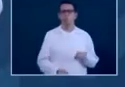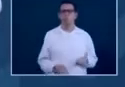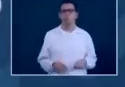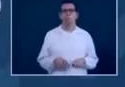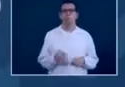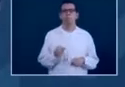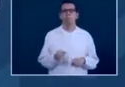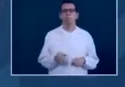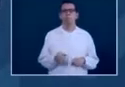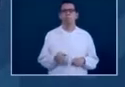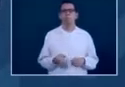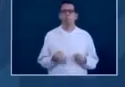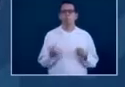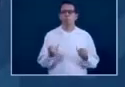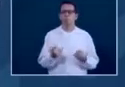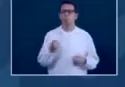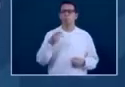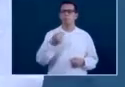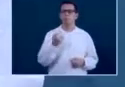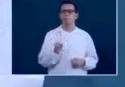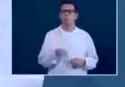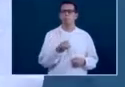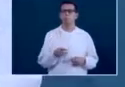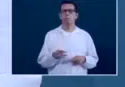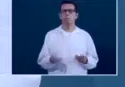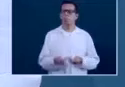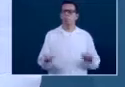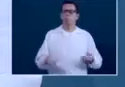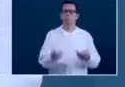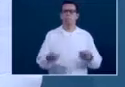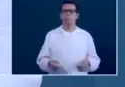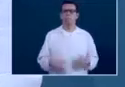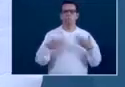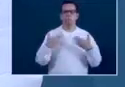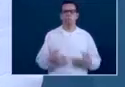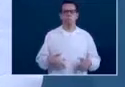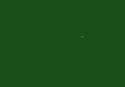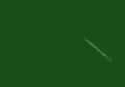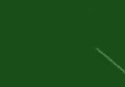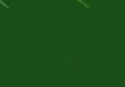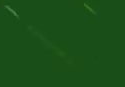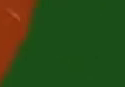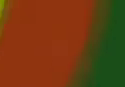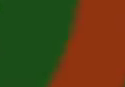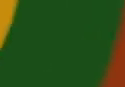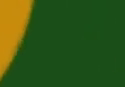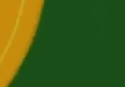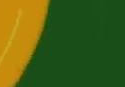Va a haber justicia y va a haber paz y va a haber tranquilidad. Me canso.